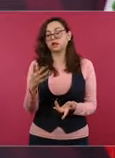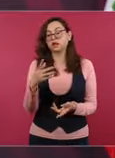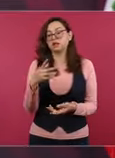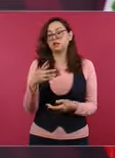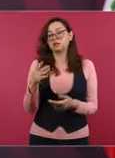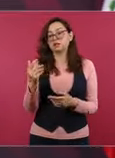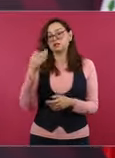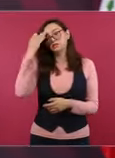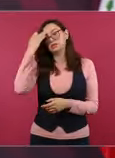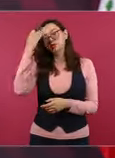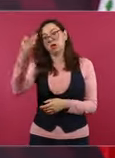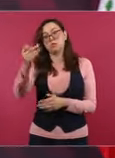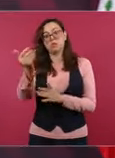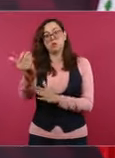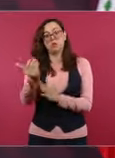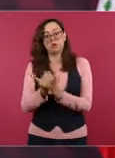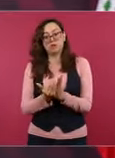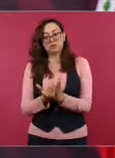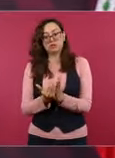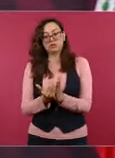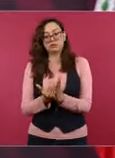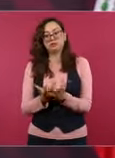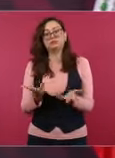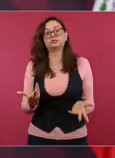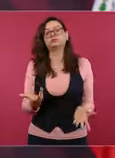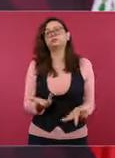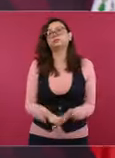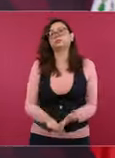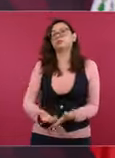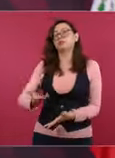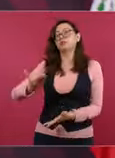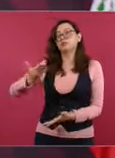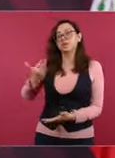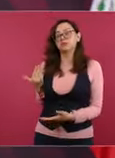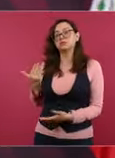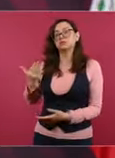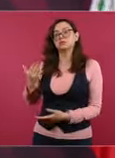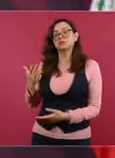5 o 6 horas, y en el caso de comunidades hacían hasta 10 horas